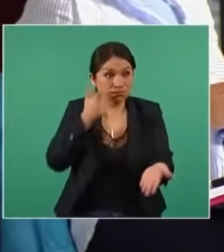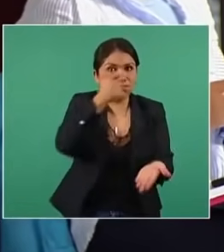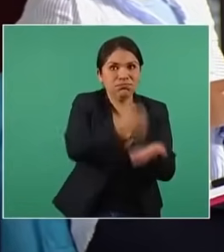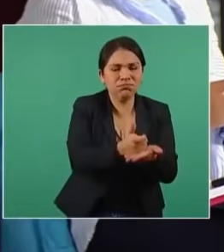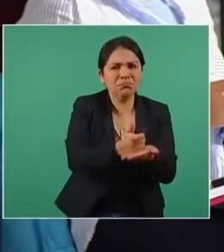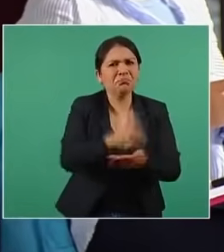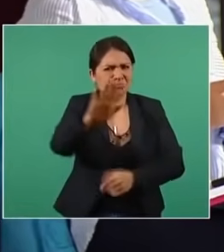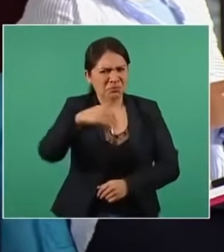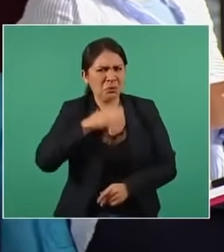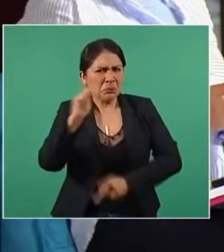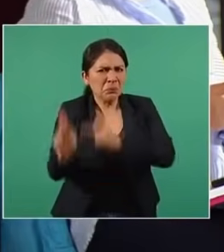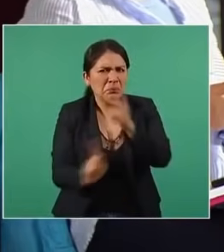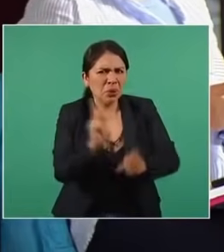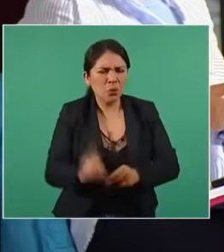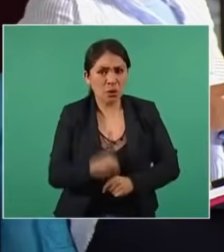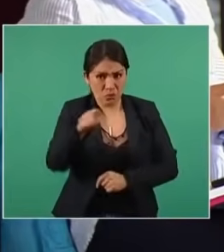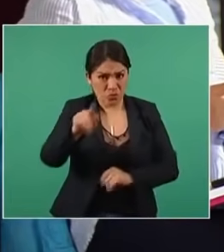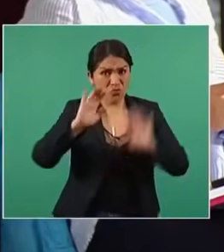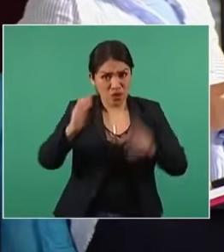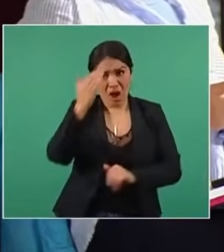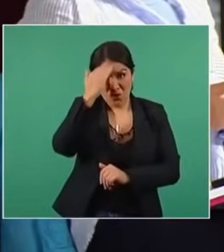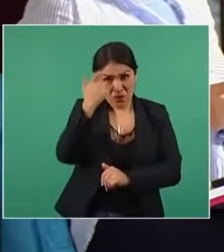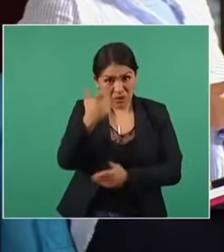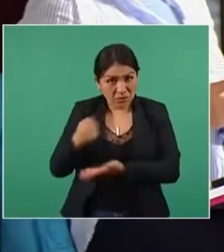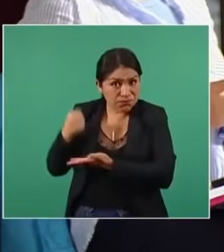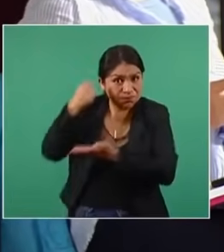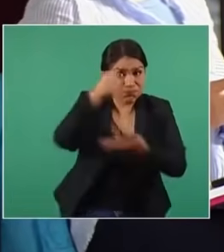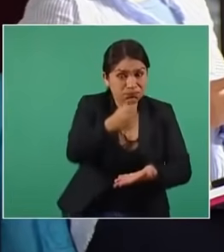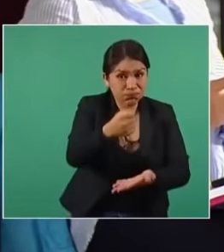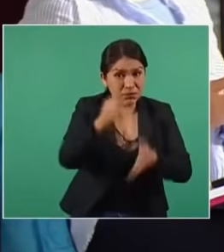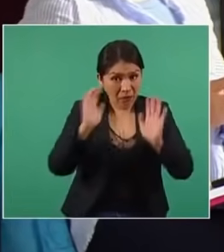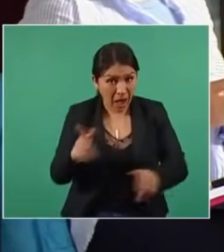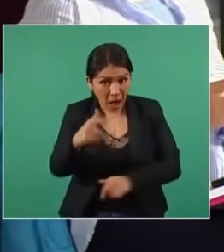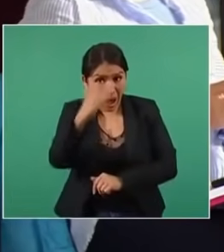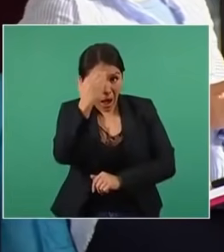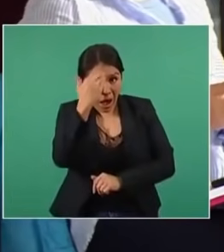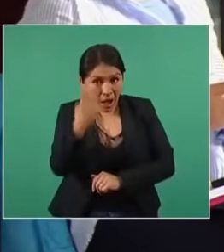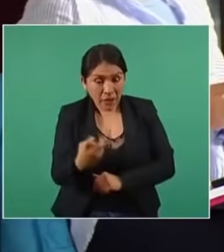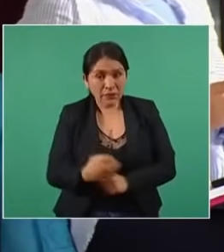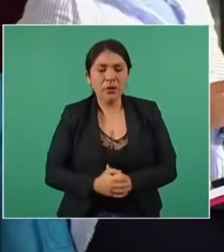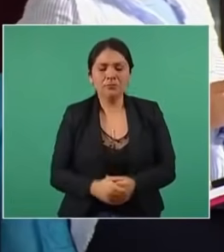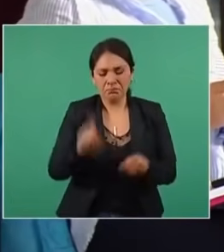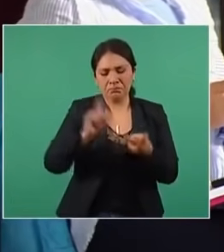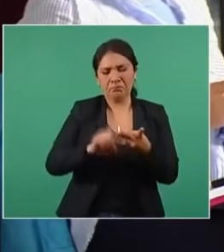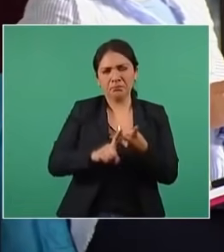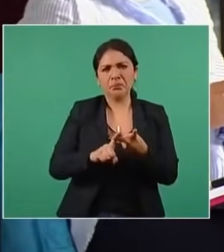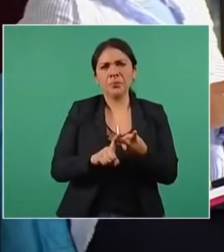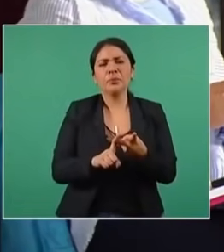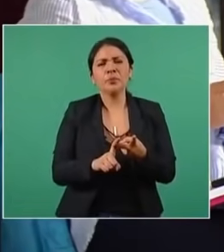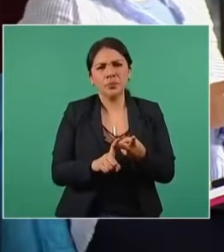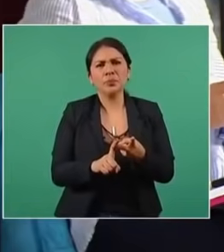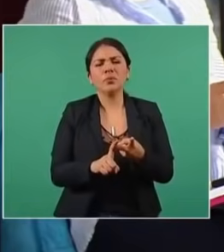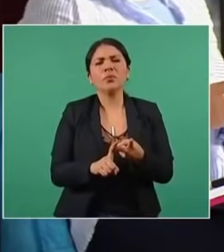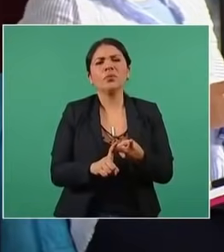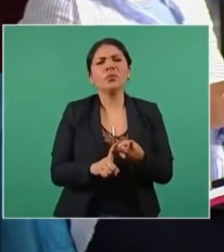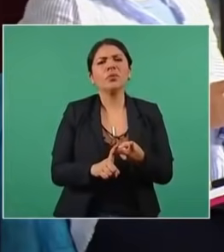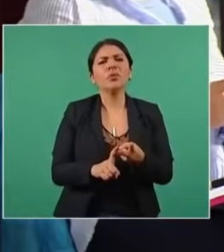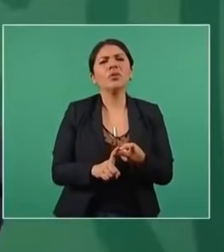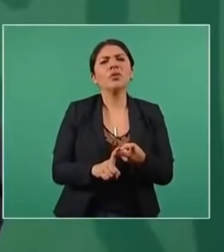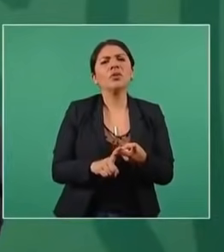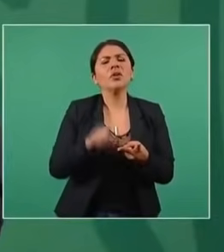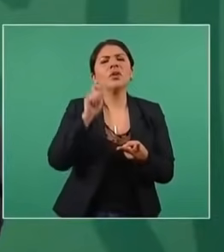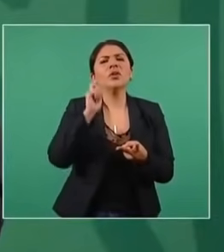preguntarle si conocía de esta entrega. Segundo, preguntarle qué papel jugaba en ese